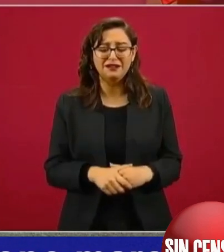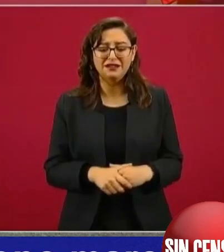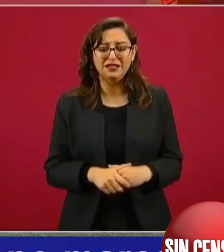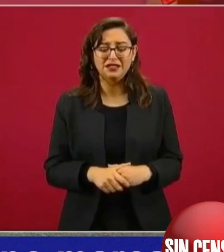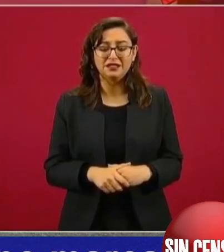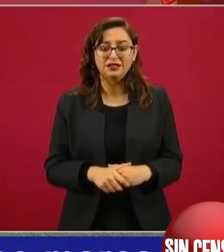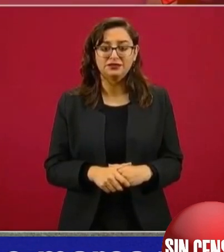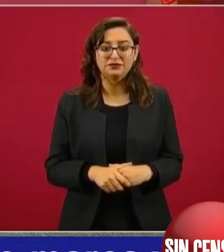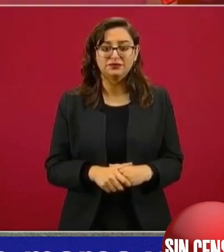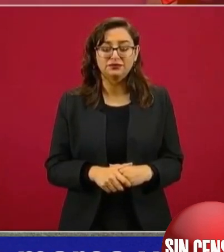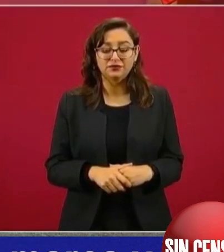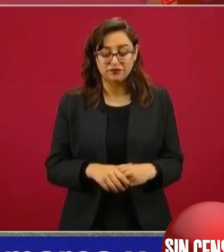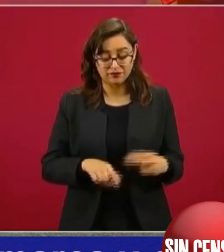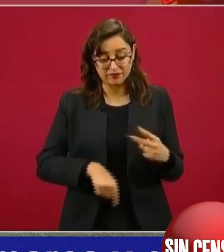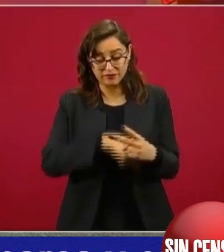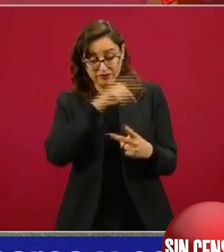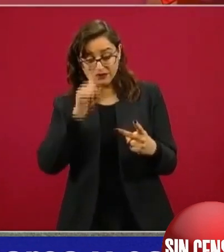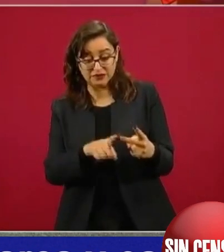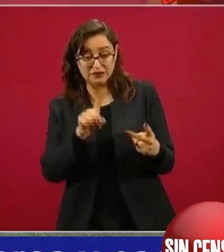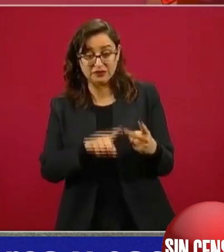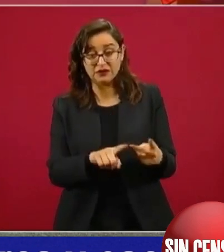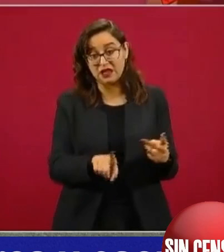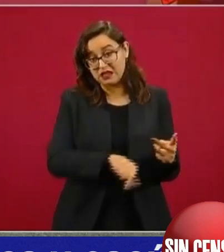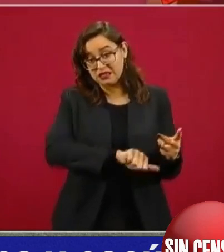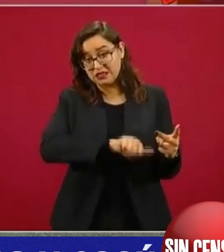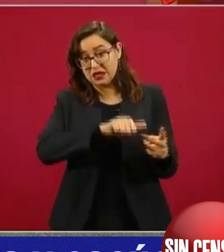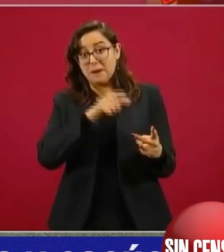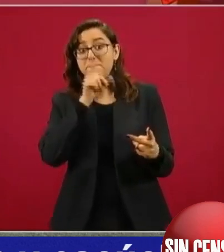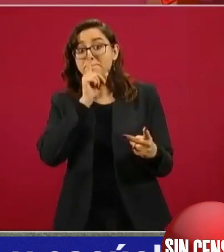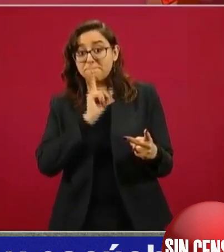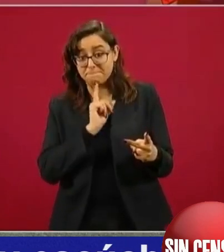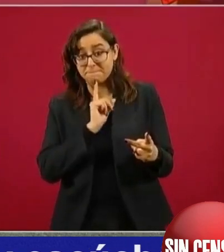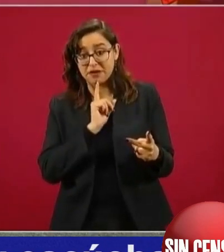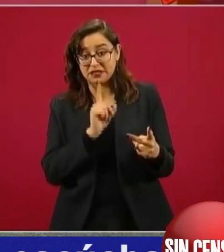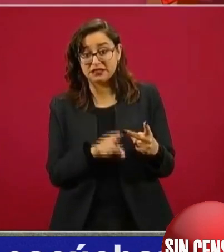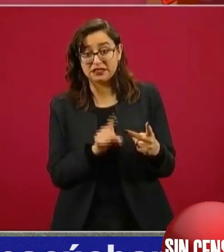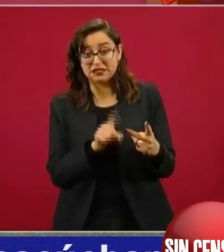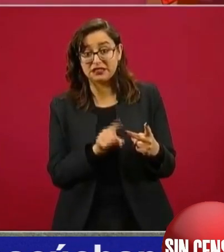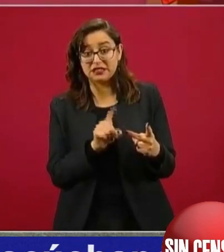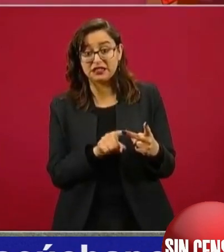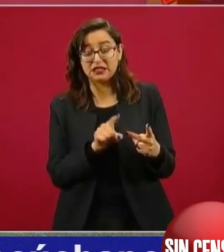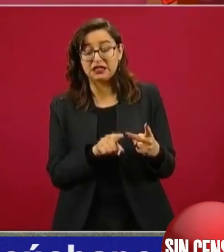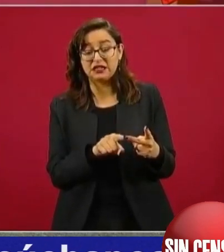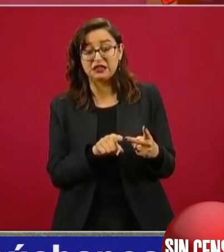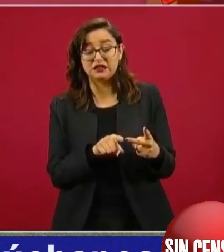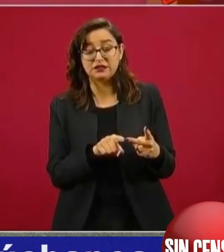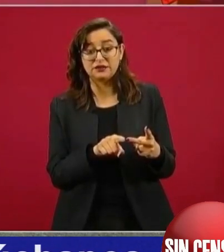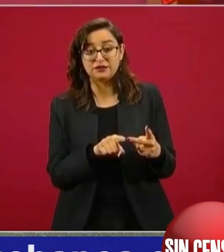Y el otro sofisma es el de las